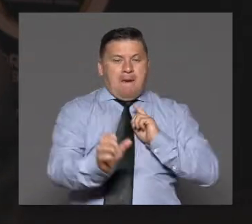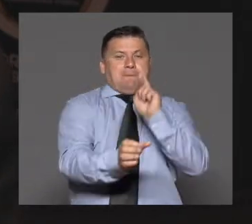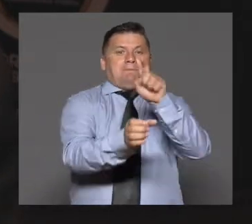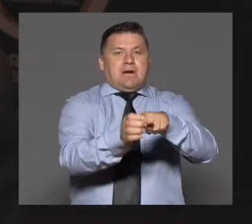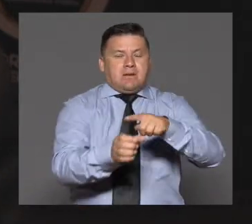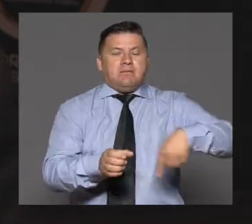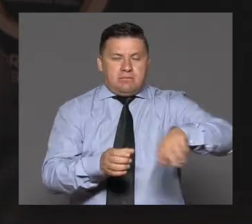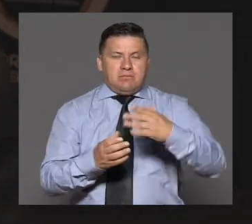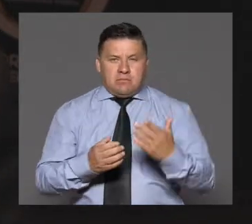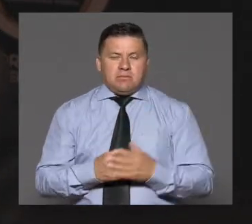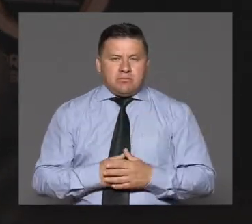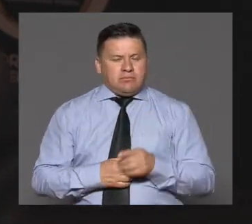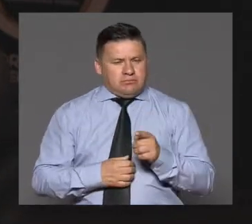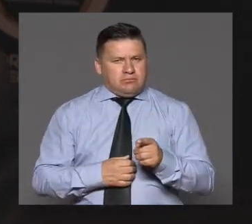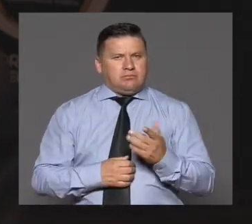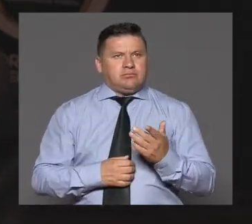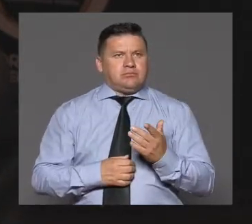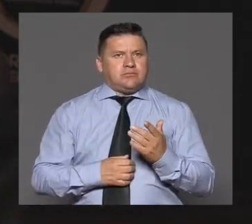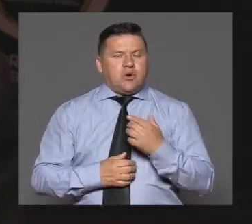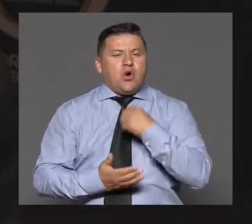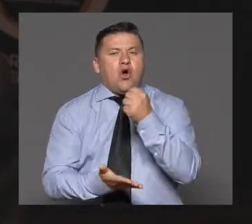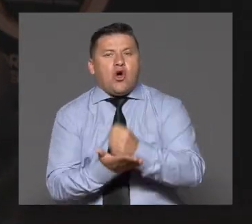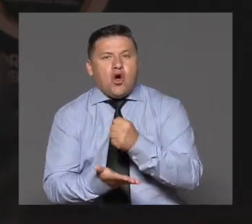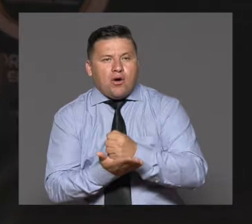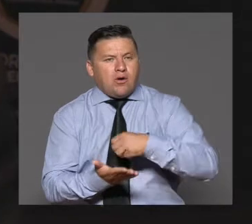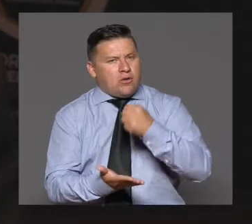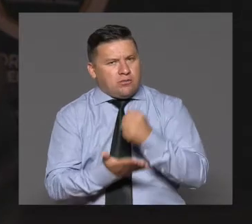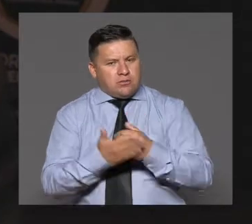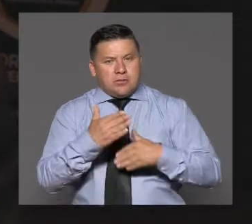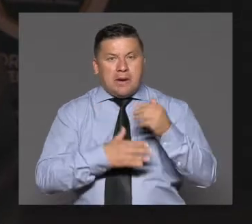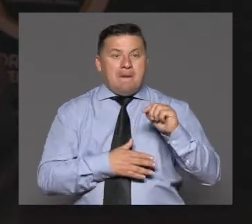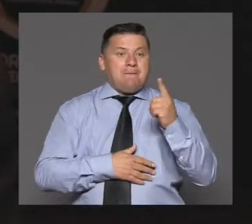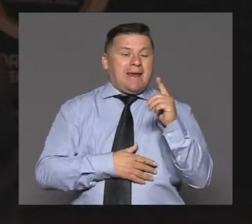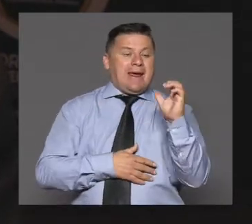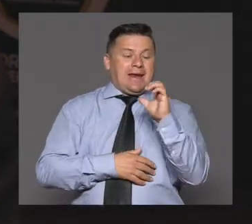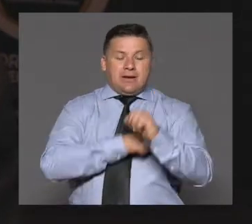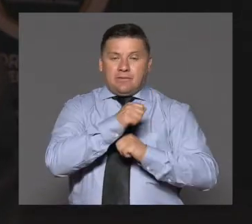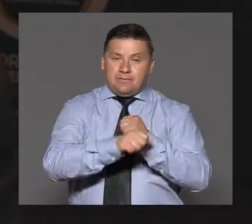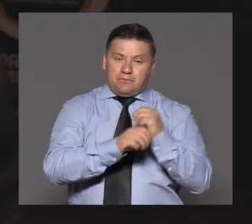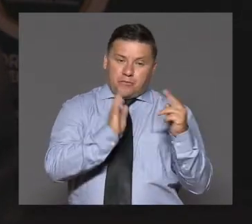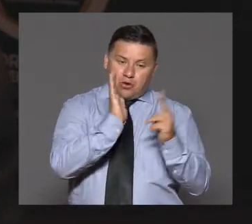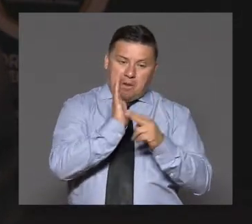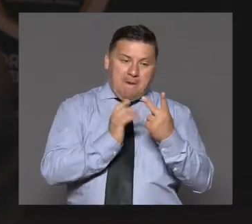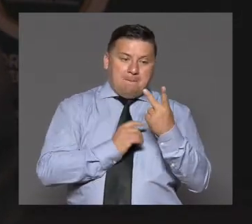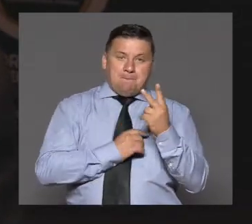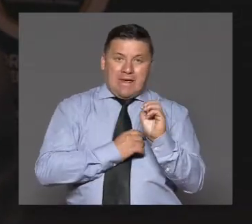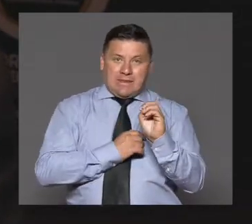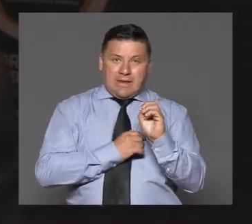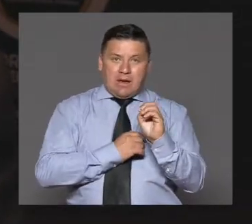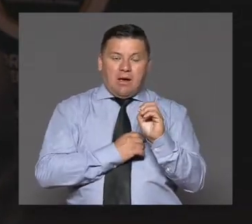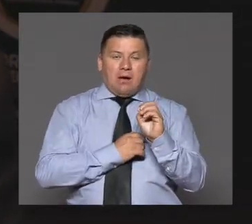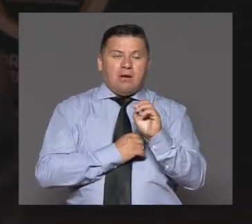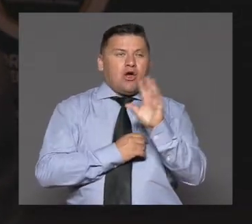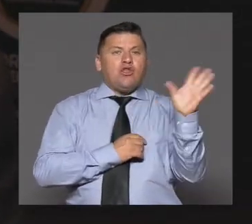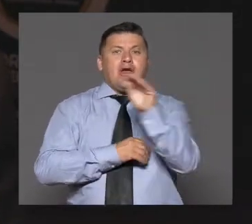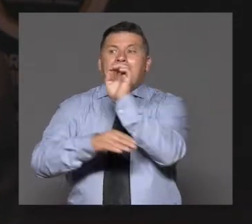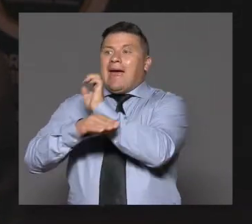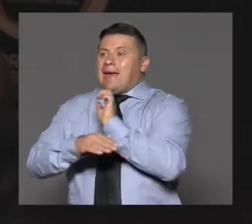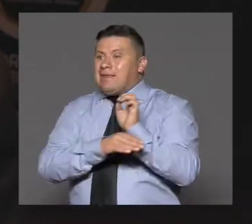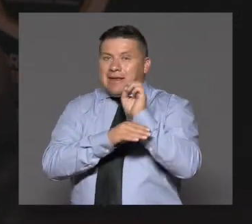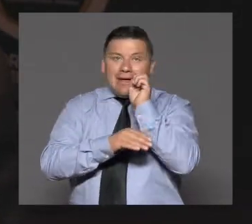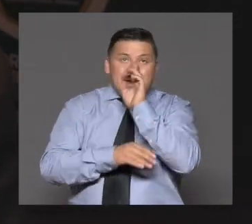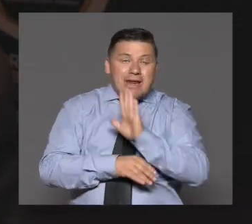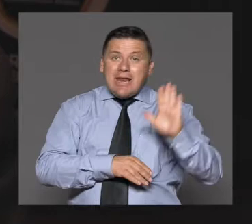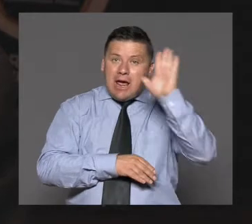ha establecido la obligatoriedad a partir del 1 de enero de 2020 para todas las entidades del orden